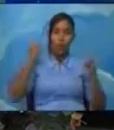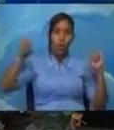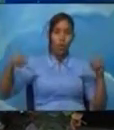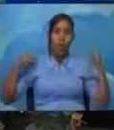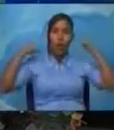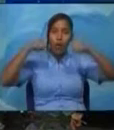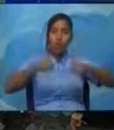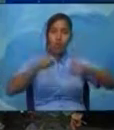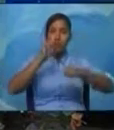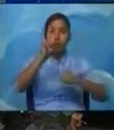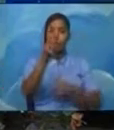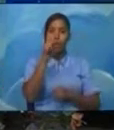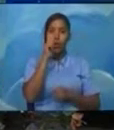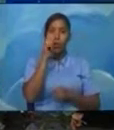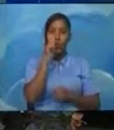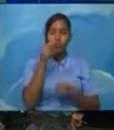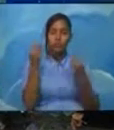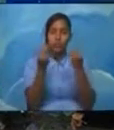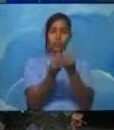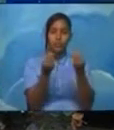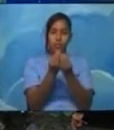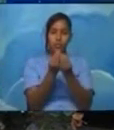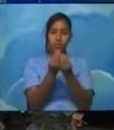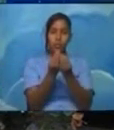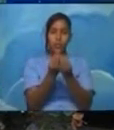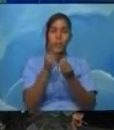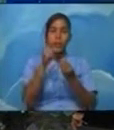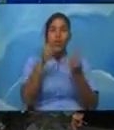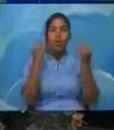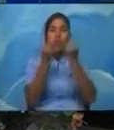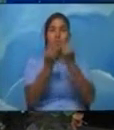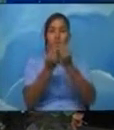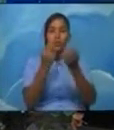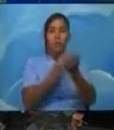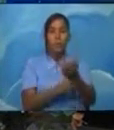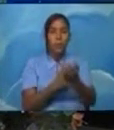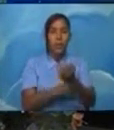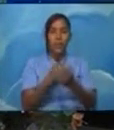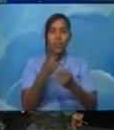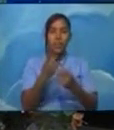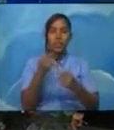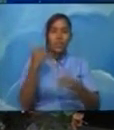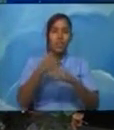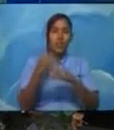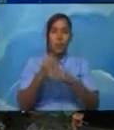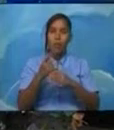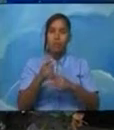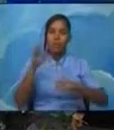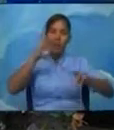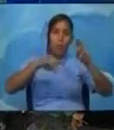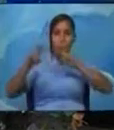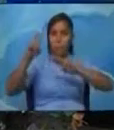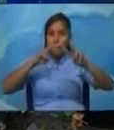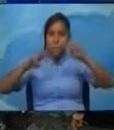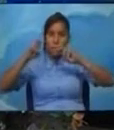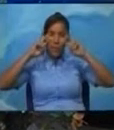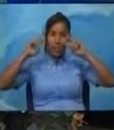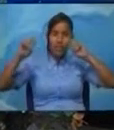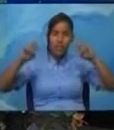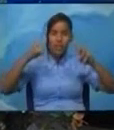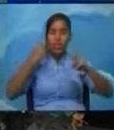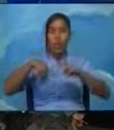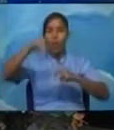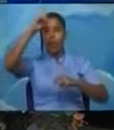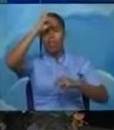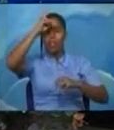Josué, porque Josué y Caleb andaban juntos. Esos eran, hermano, mire, como dos mosqueteros. Esos andaban como David